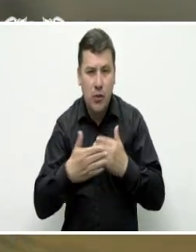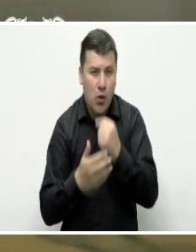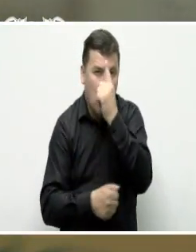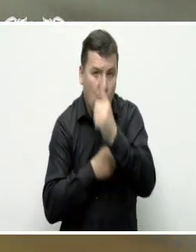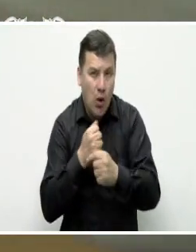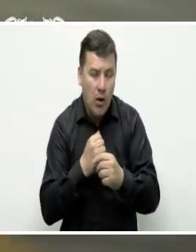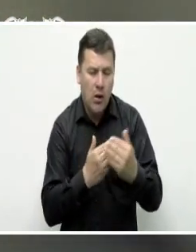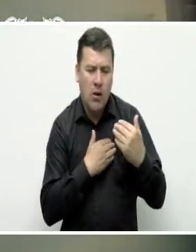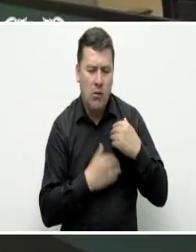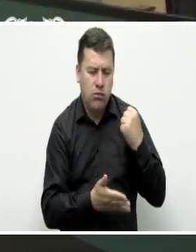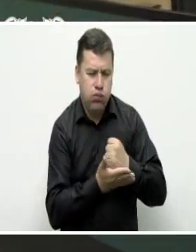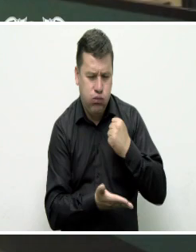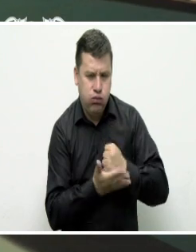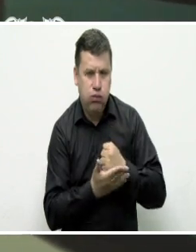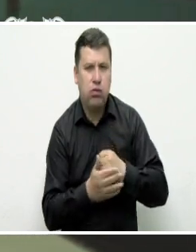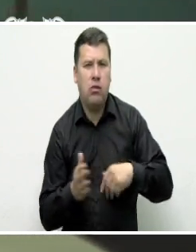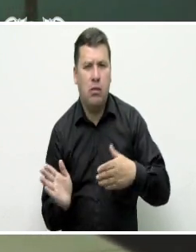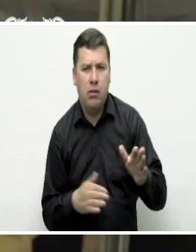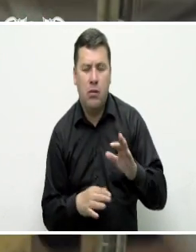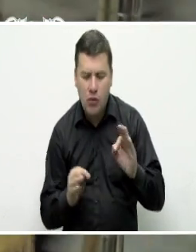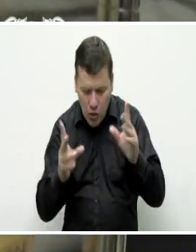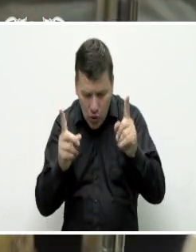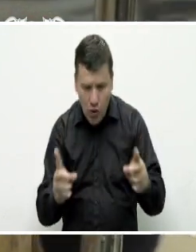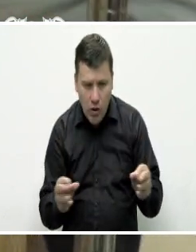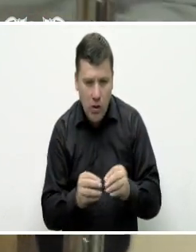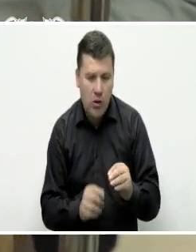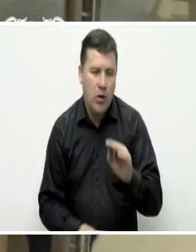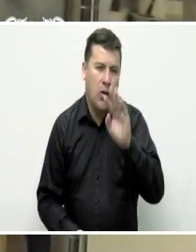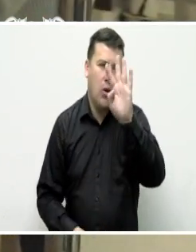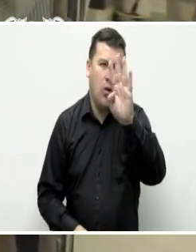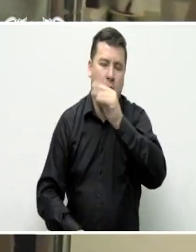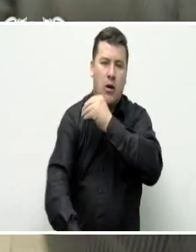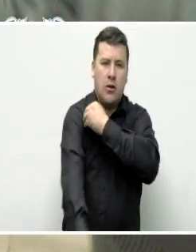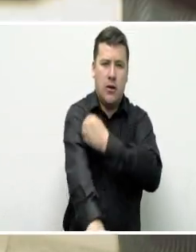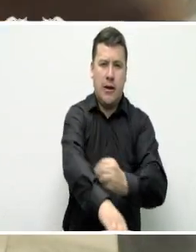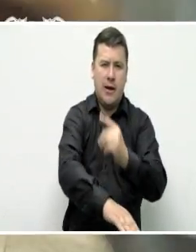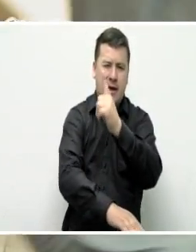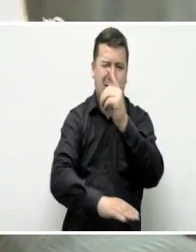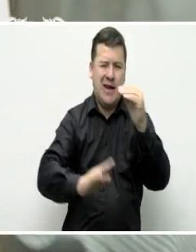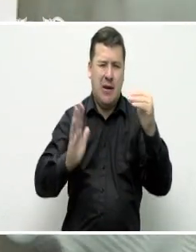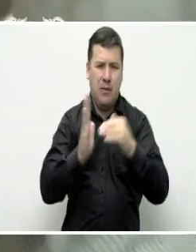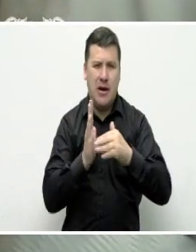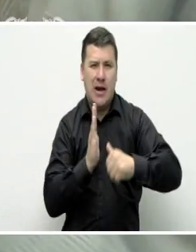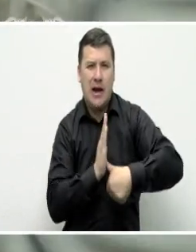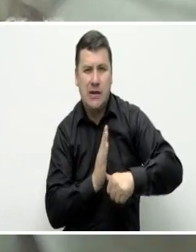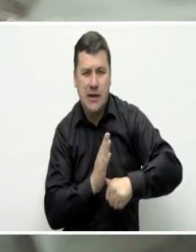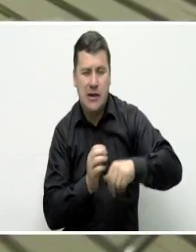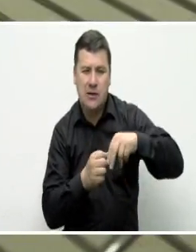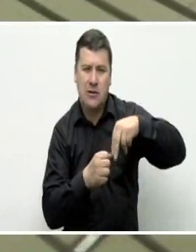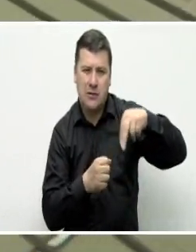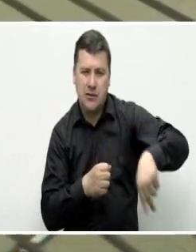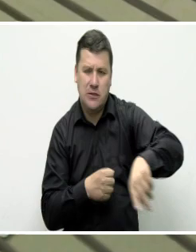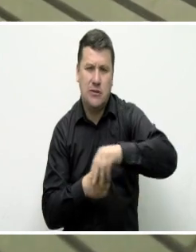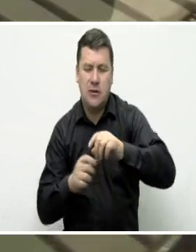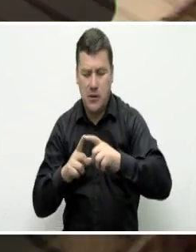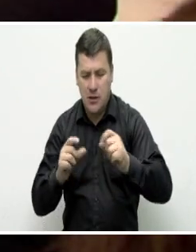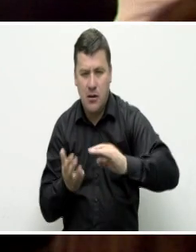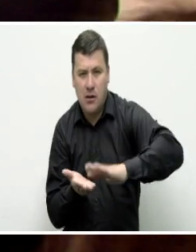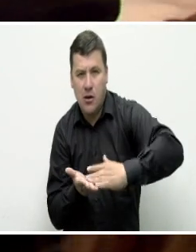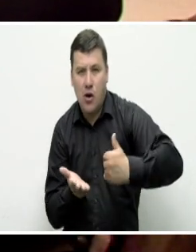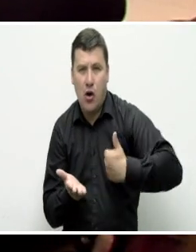la Registraduría Nacional producirá un total de 4.100.000 documentos entre cédulas de ciudadanía y tarjetas de